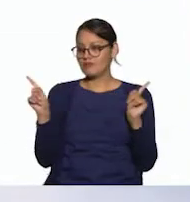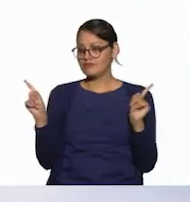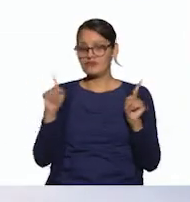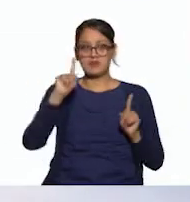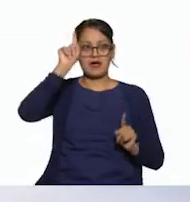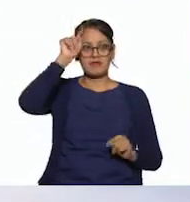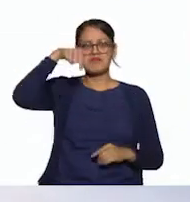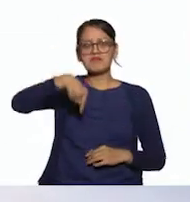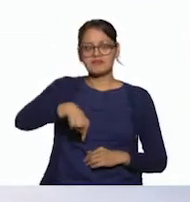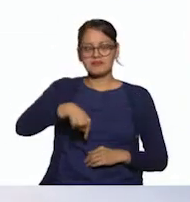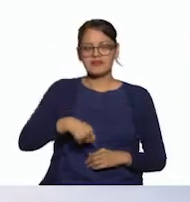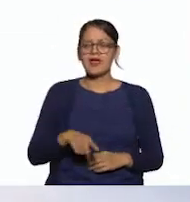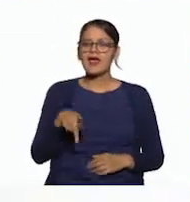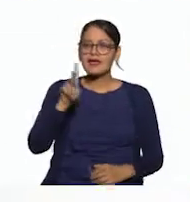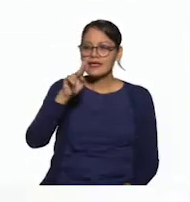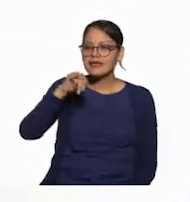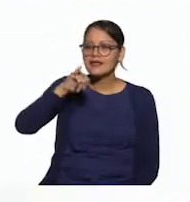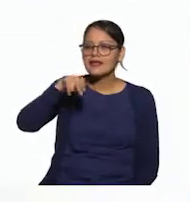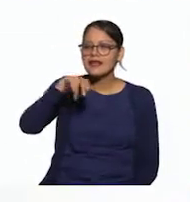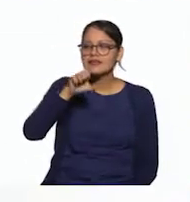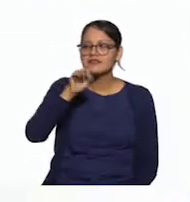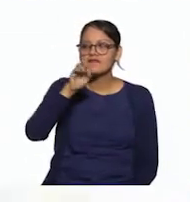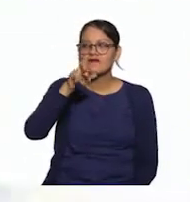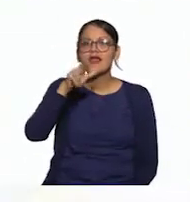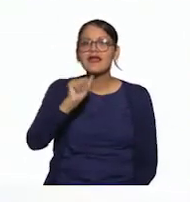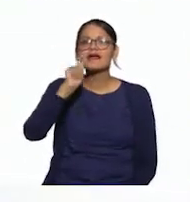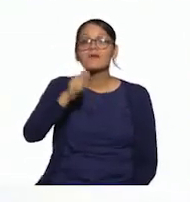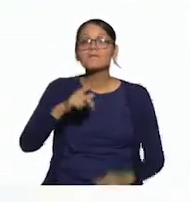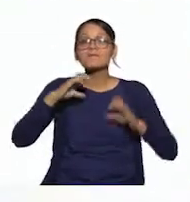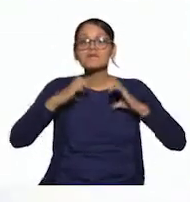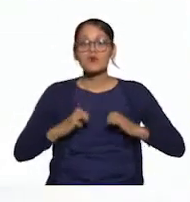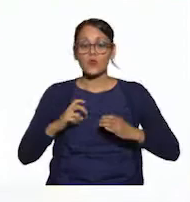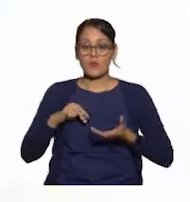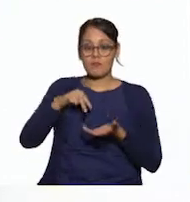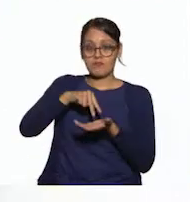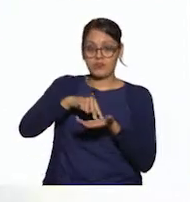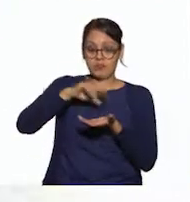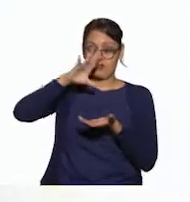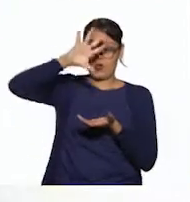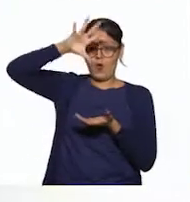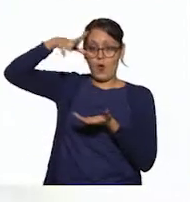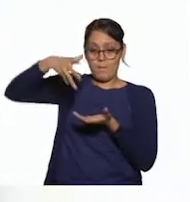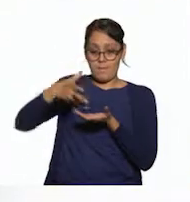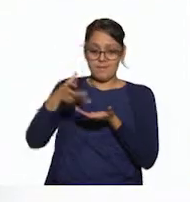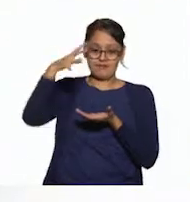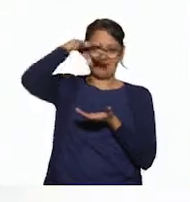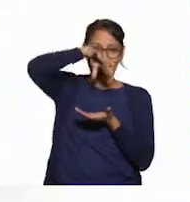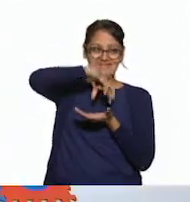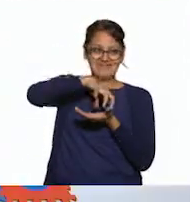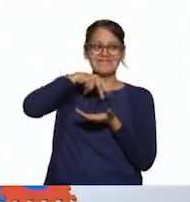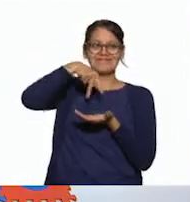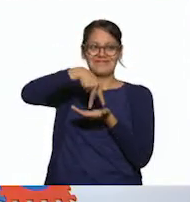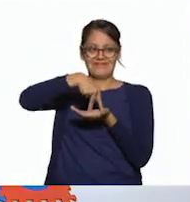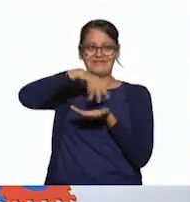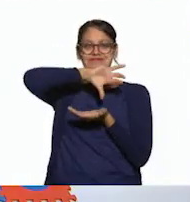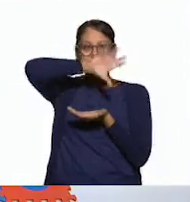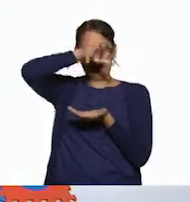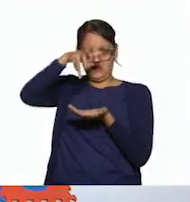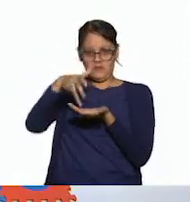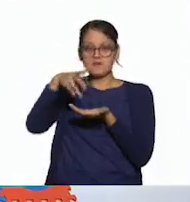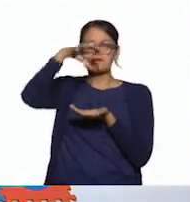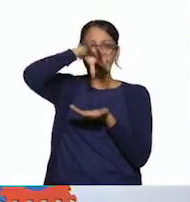Así es, la kinesfera entonces es el espacio que abarca mi cuerpo y mis extremidades hacia todos los lados, ¿verdad? Exactamente,